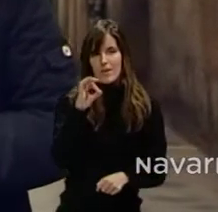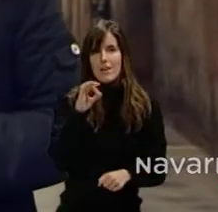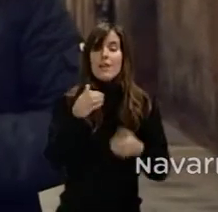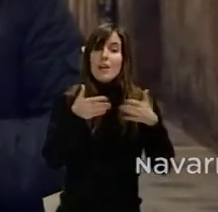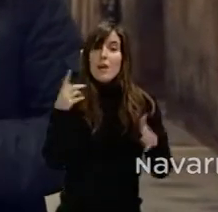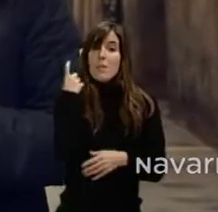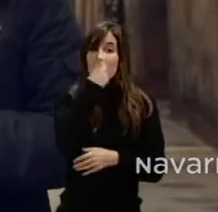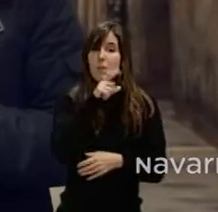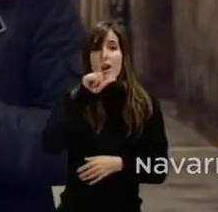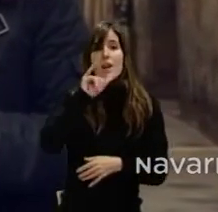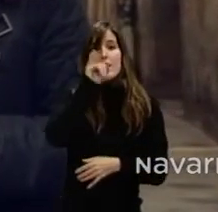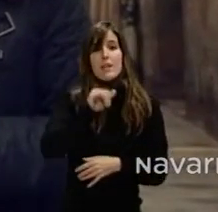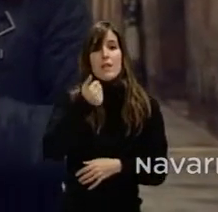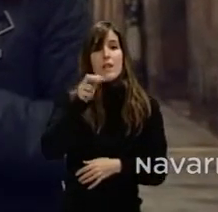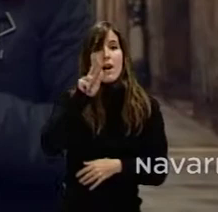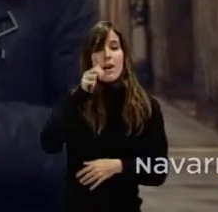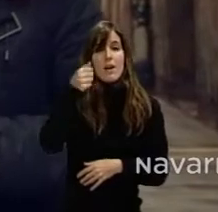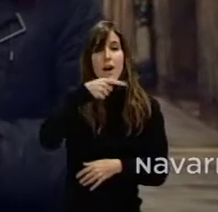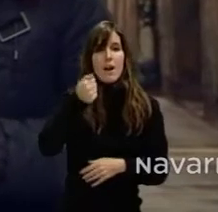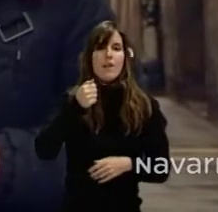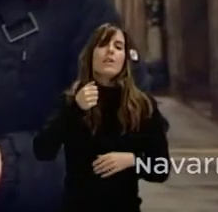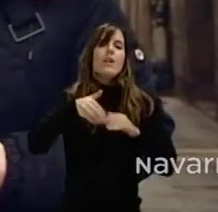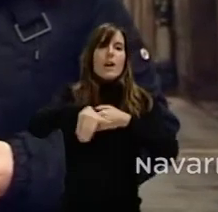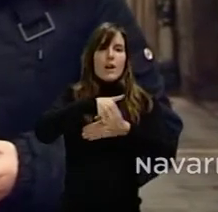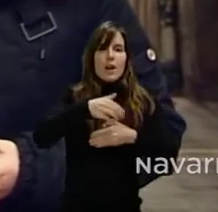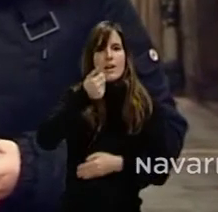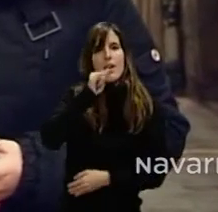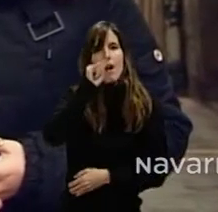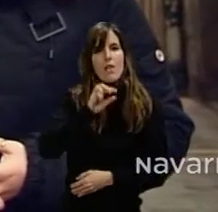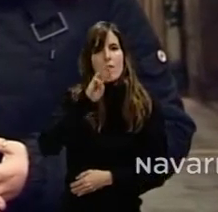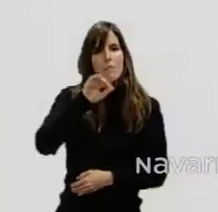perfumería Alizarraga que podéis encontrar en la calle Martín Azpilicueta.